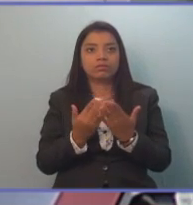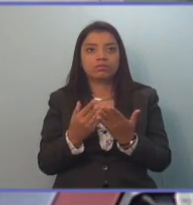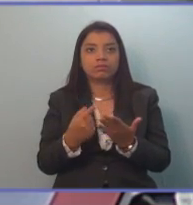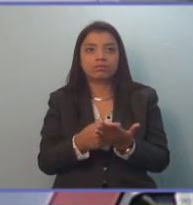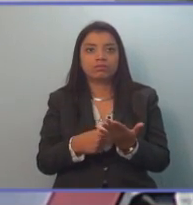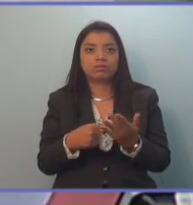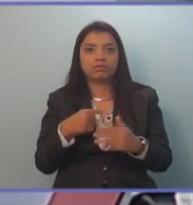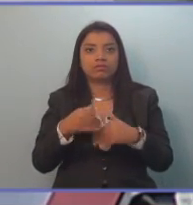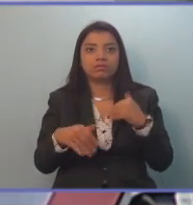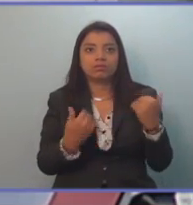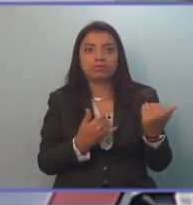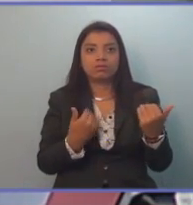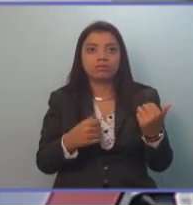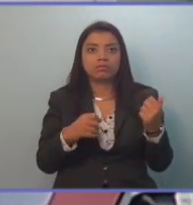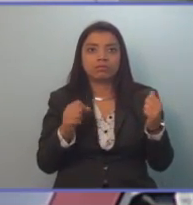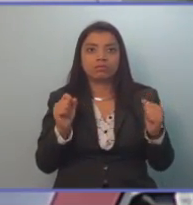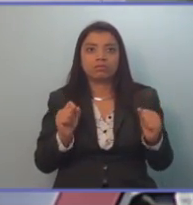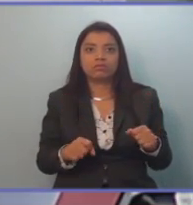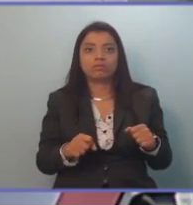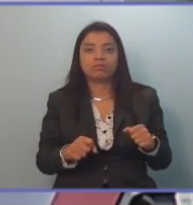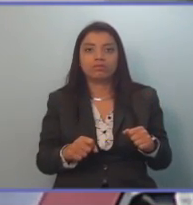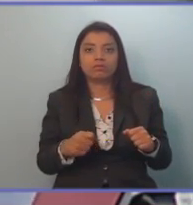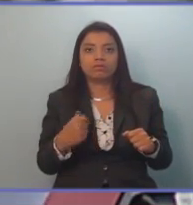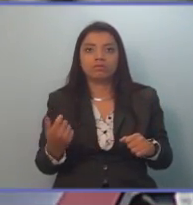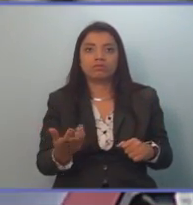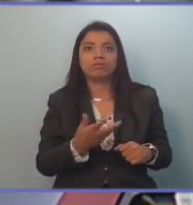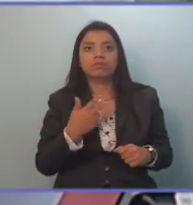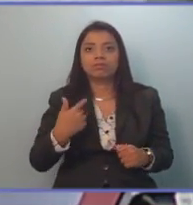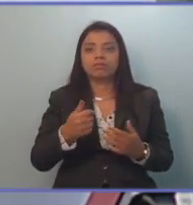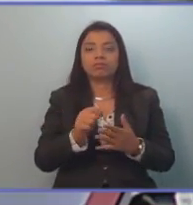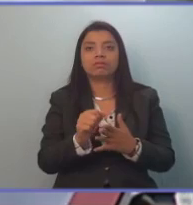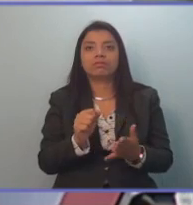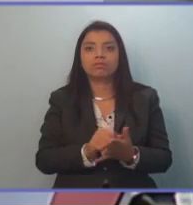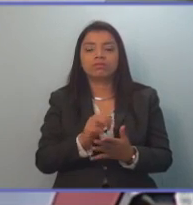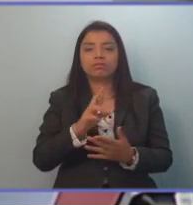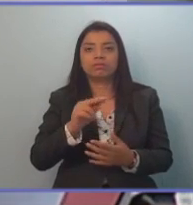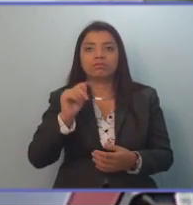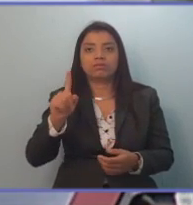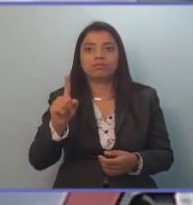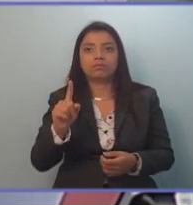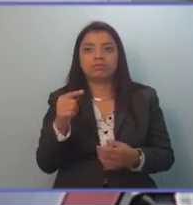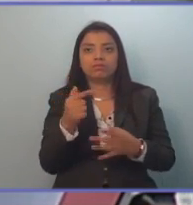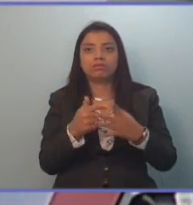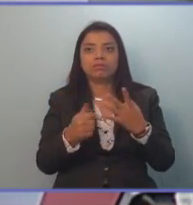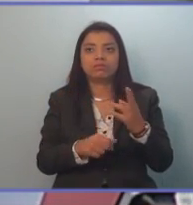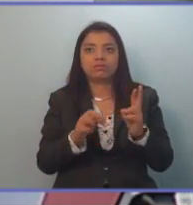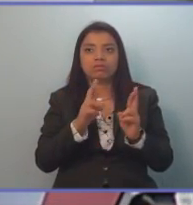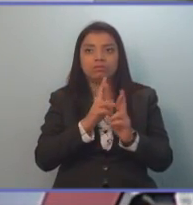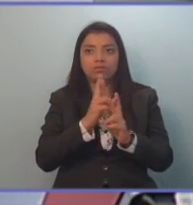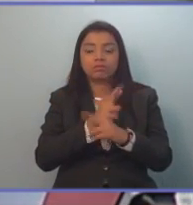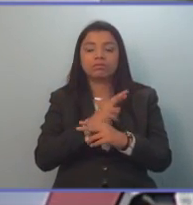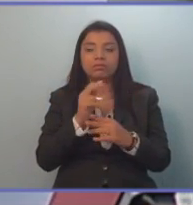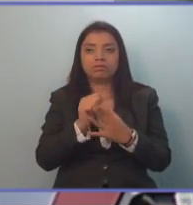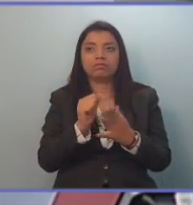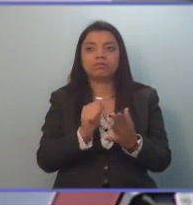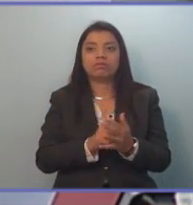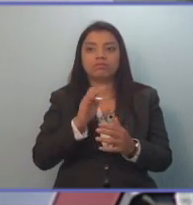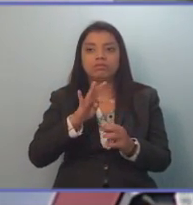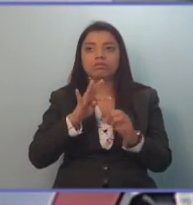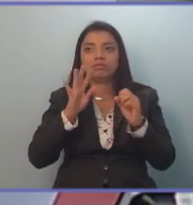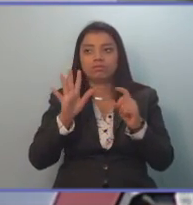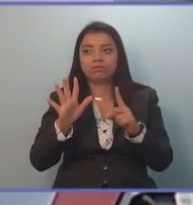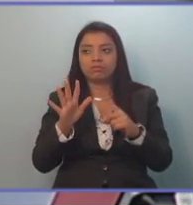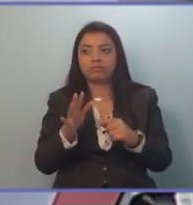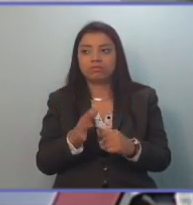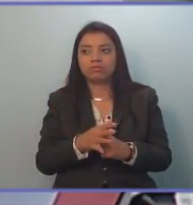y a iniciativa decreta, artículo 1, refórmase el artículo 46 de la